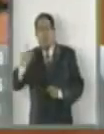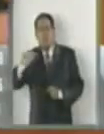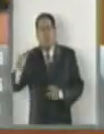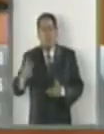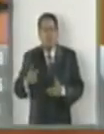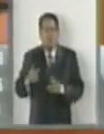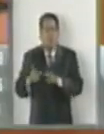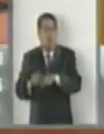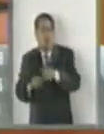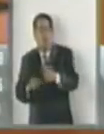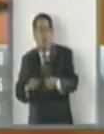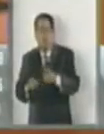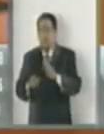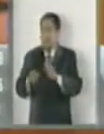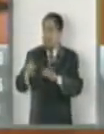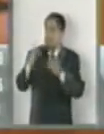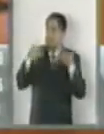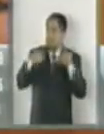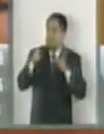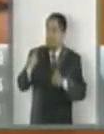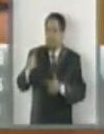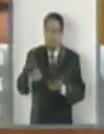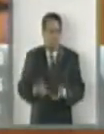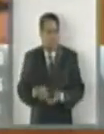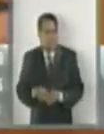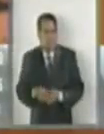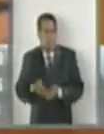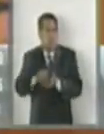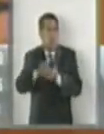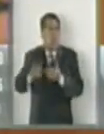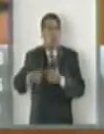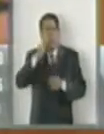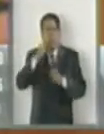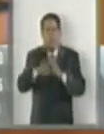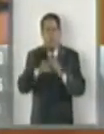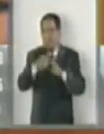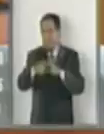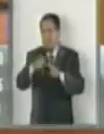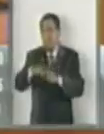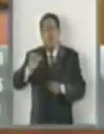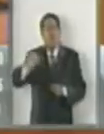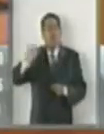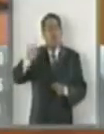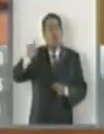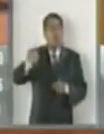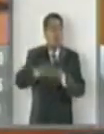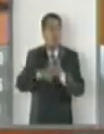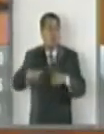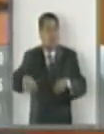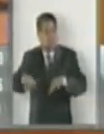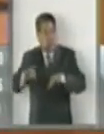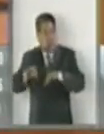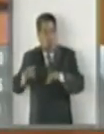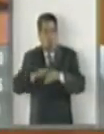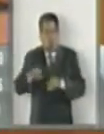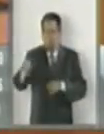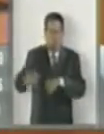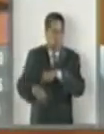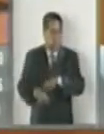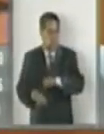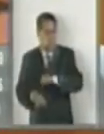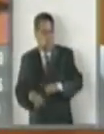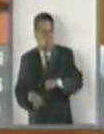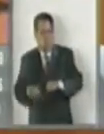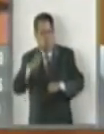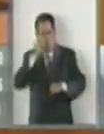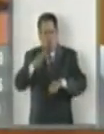y dejarlos intocables, como en el caso de varios funcionarios públicos que han mostrado su resistencia a ir